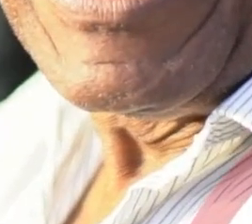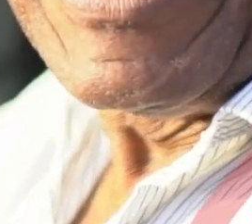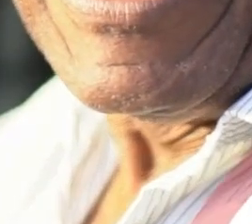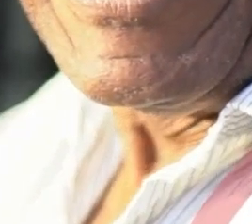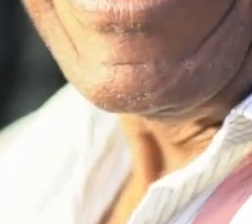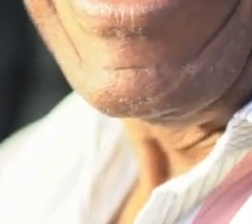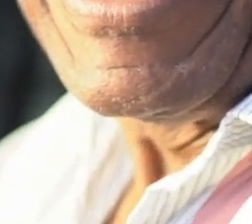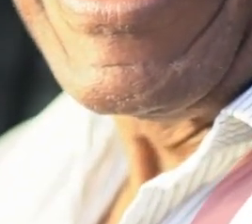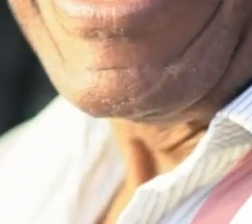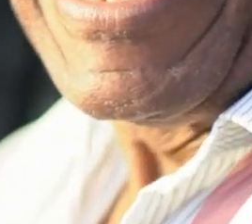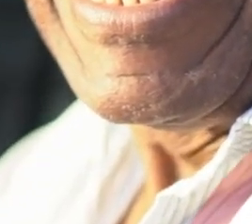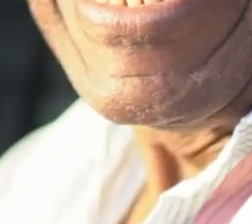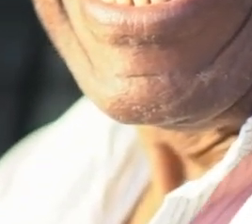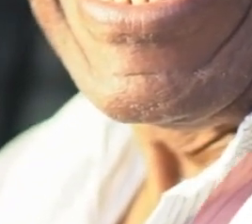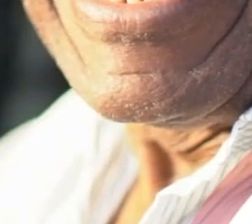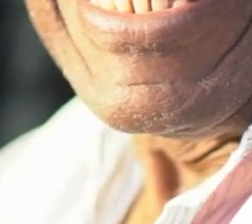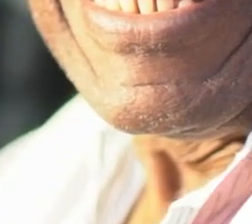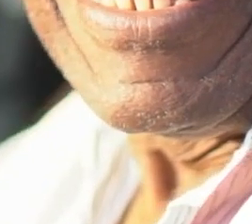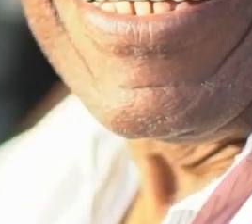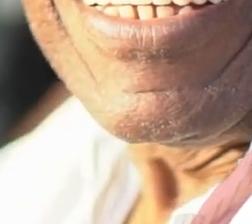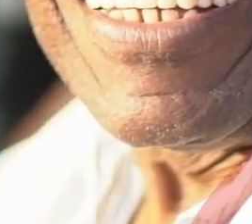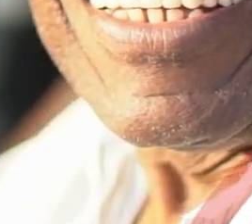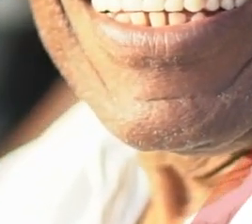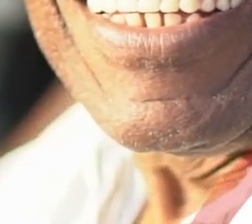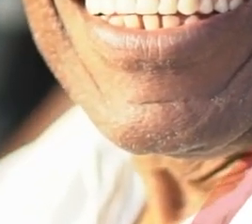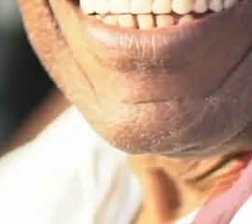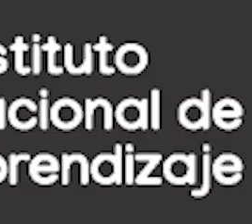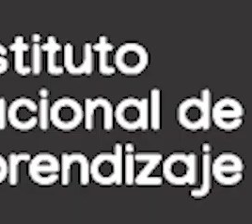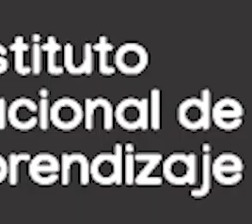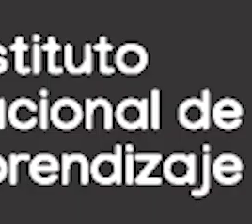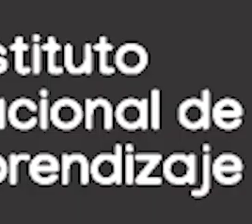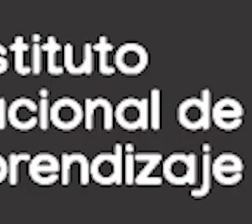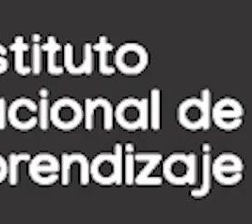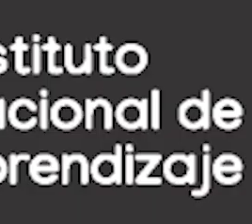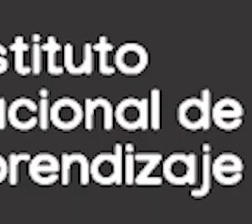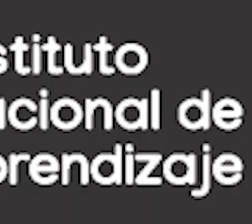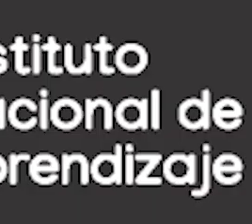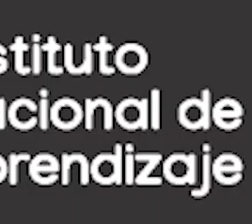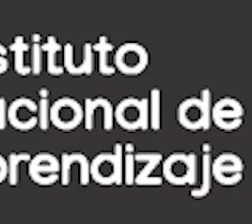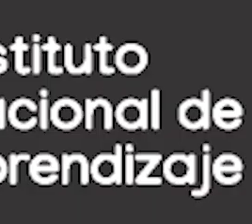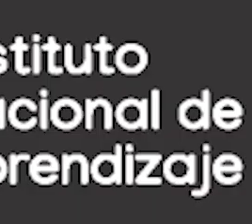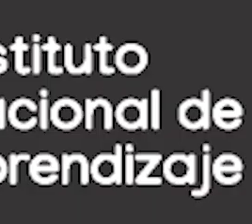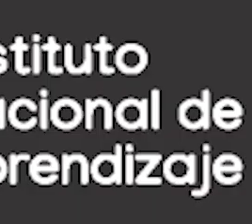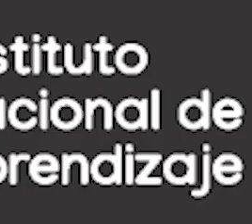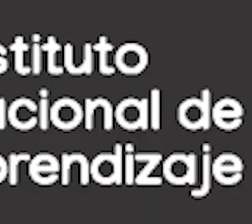Descarga Bit y obtené 84% de ganancia en cada viaje. INA, la llave del progreso.